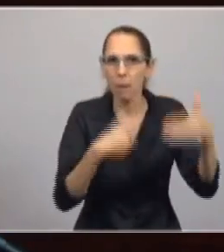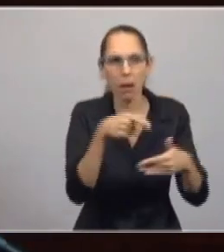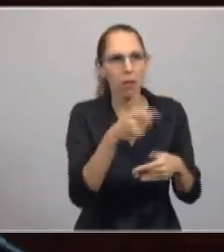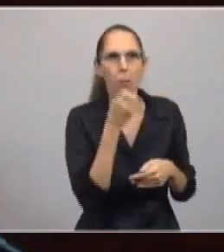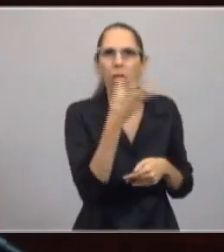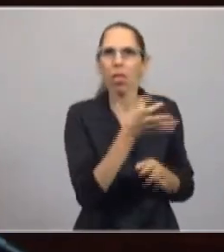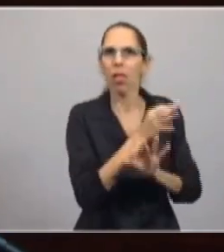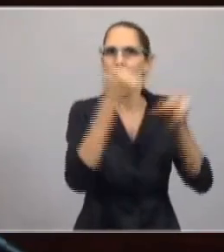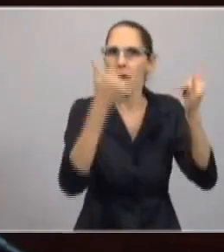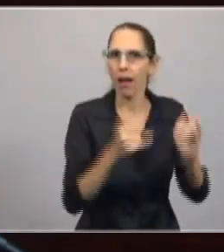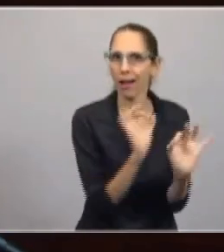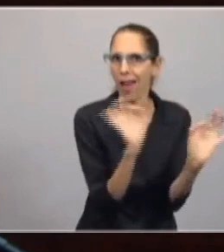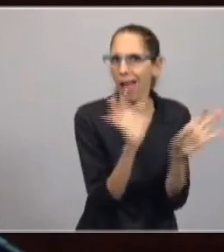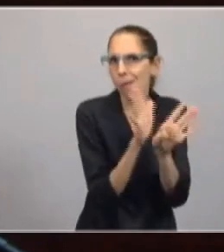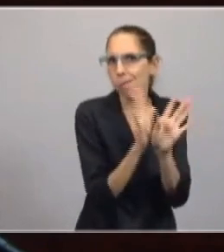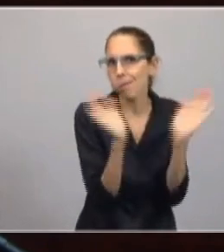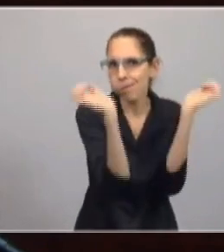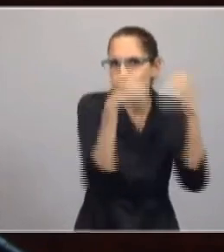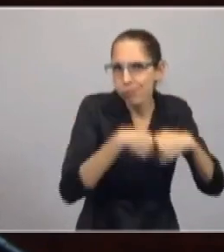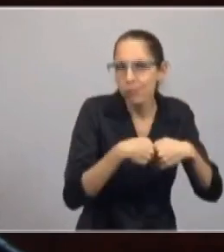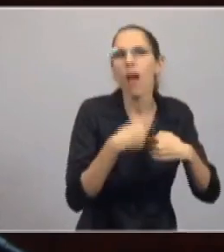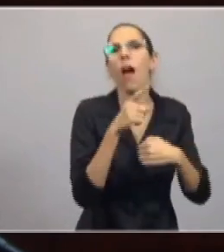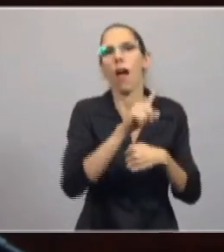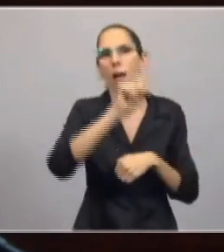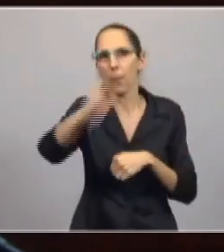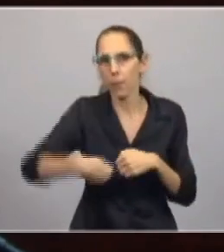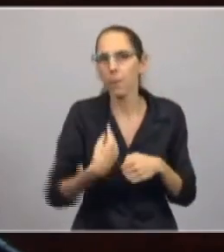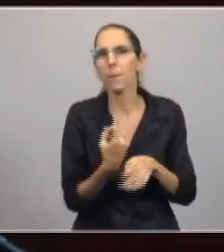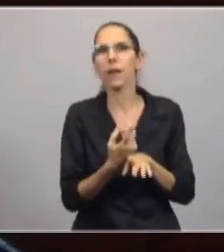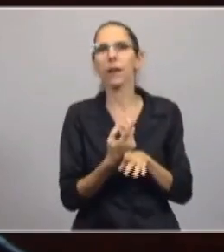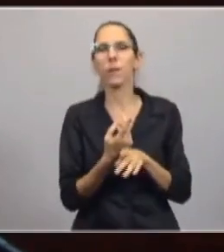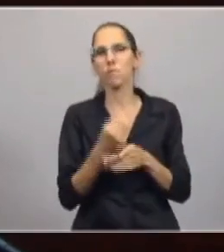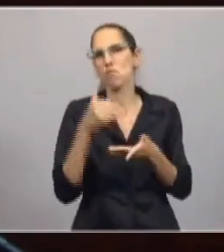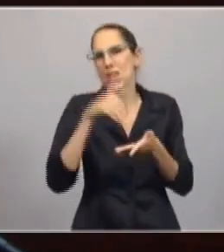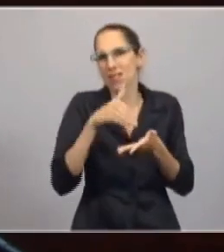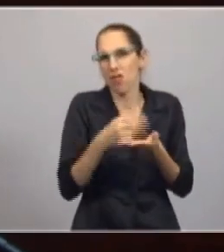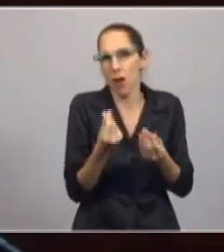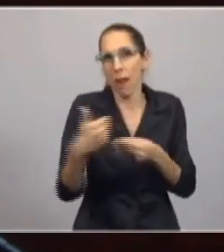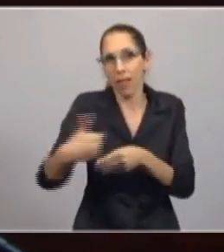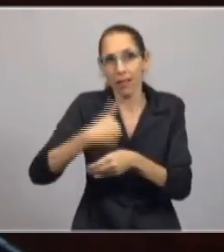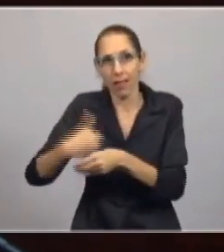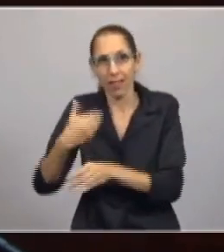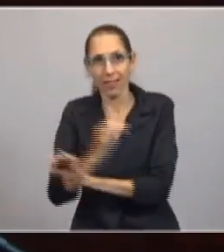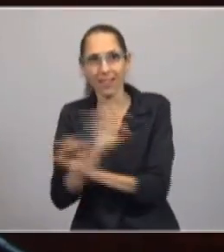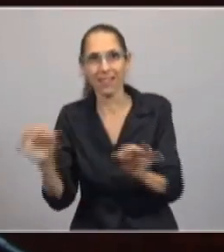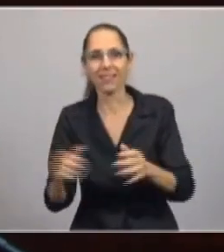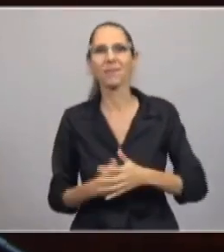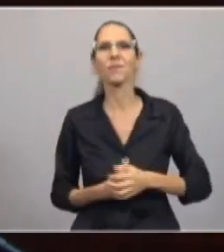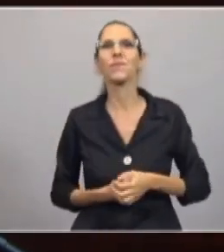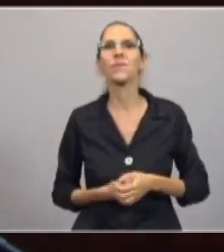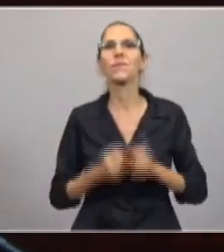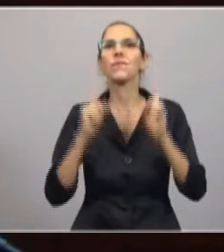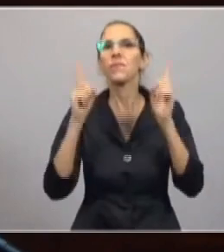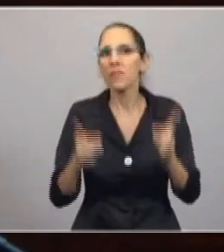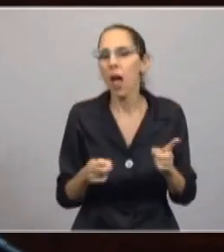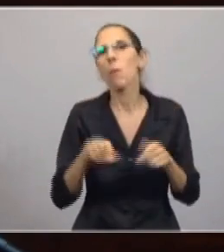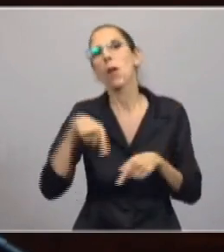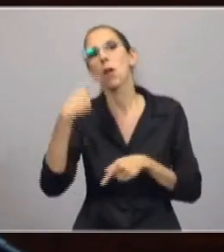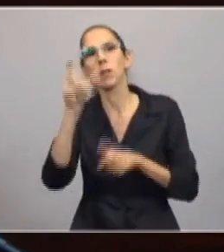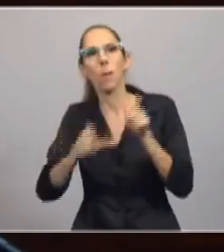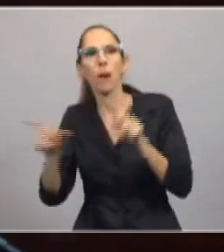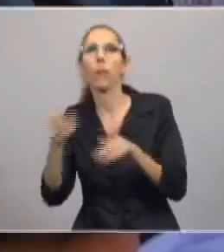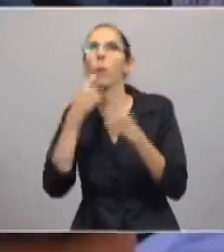de 6.100 millones de pesos de recaudación. Evitamos también la evasión de los propietarios de